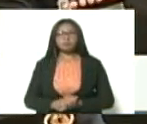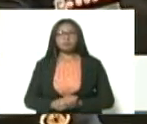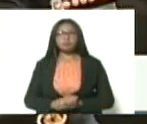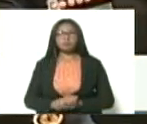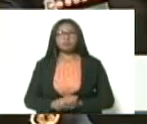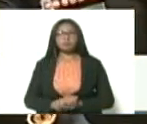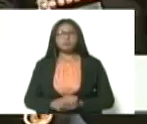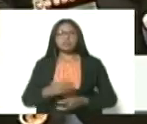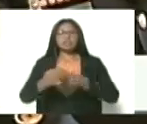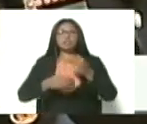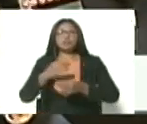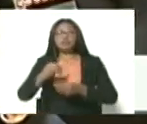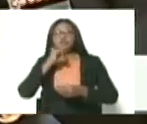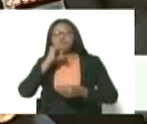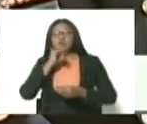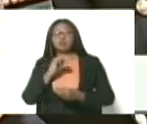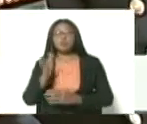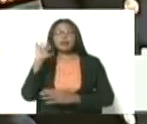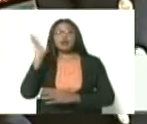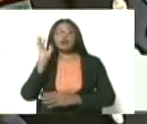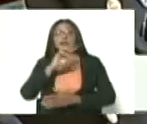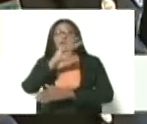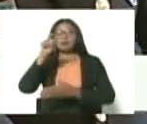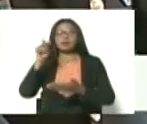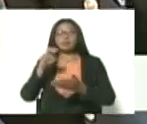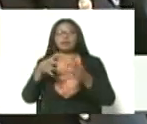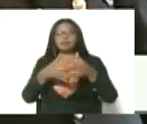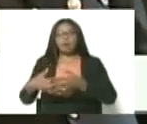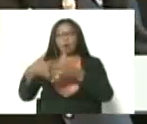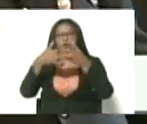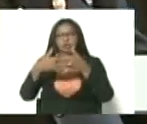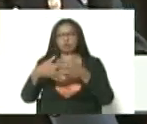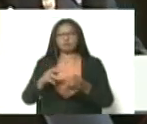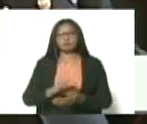hace un reporte para el Congreso de Estados Unidos,